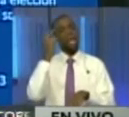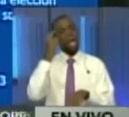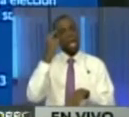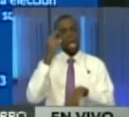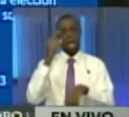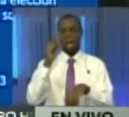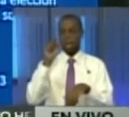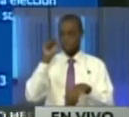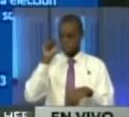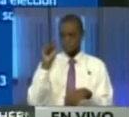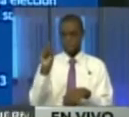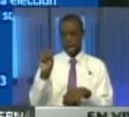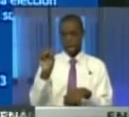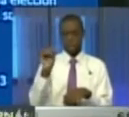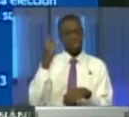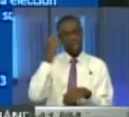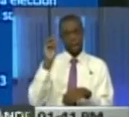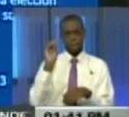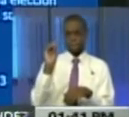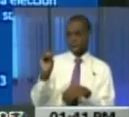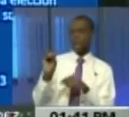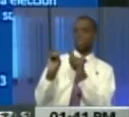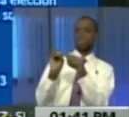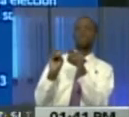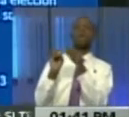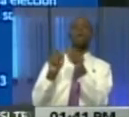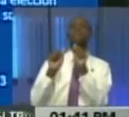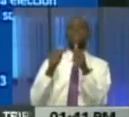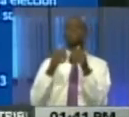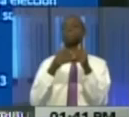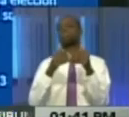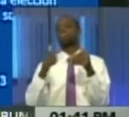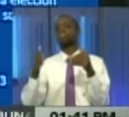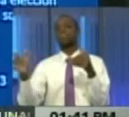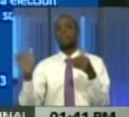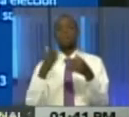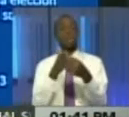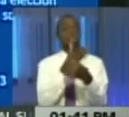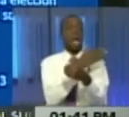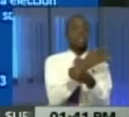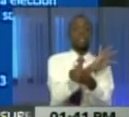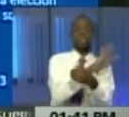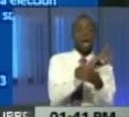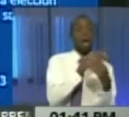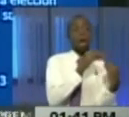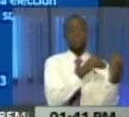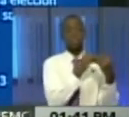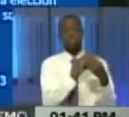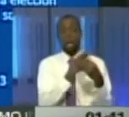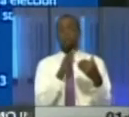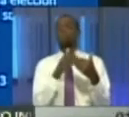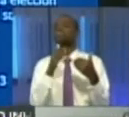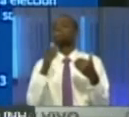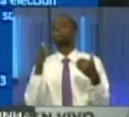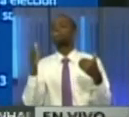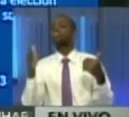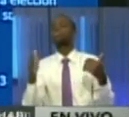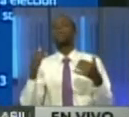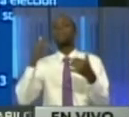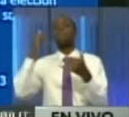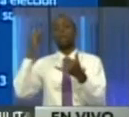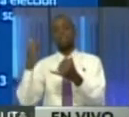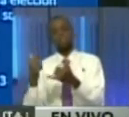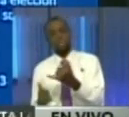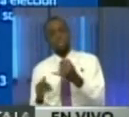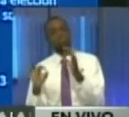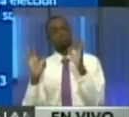podamos garantizar que todas estas actividades están cumplidas para garantizar el feliz término de un